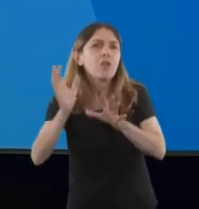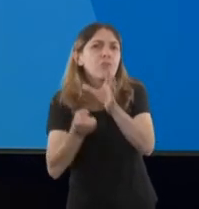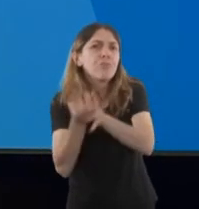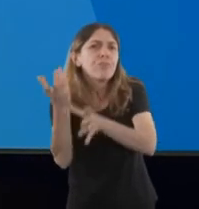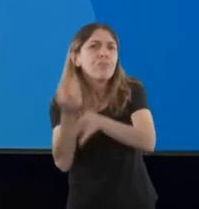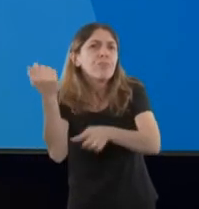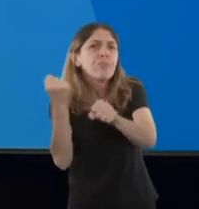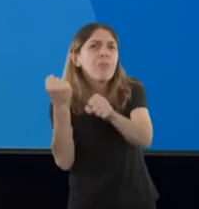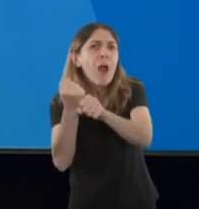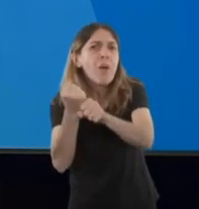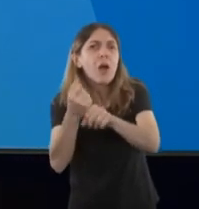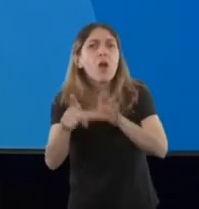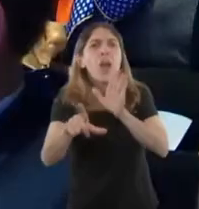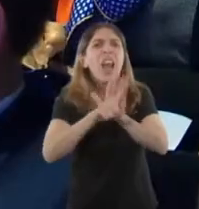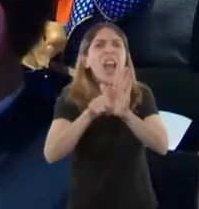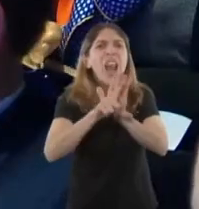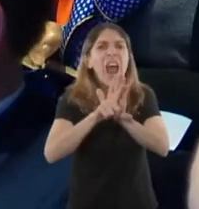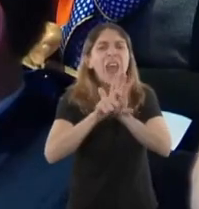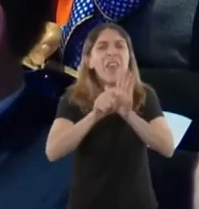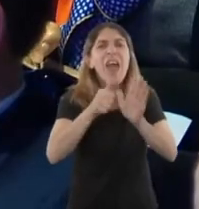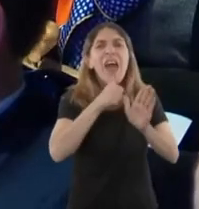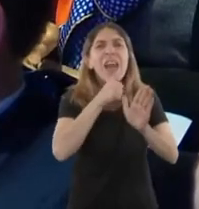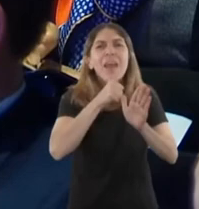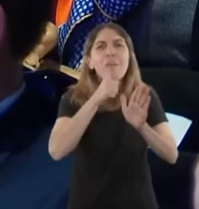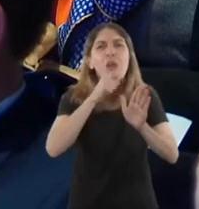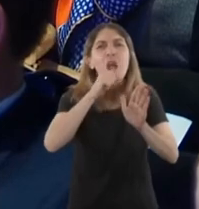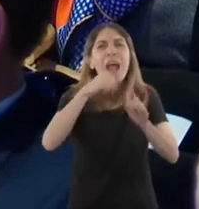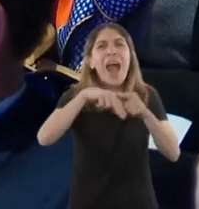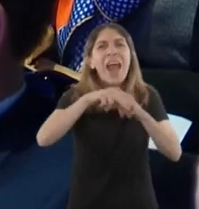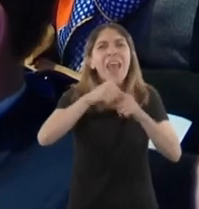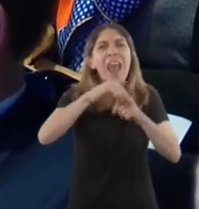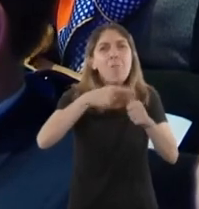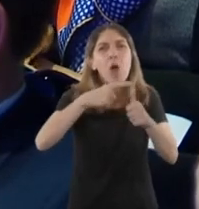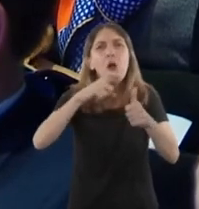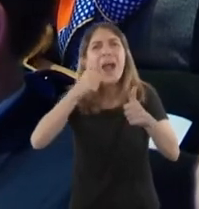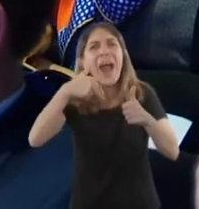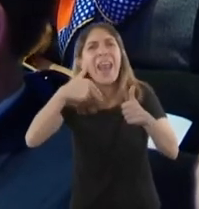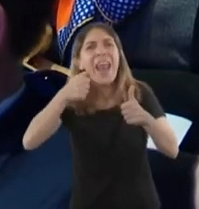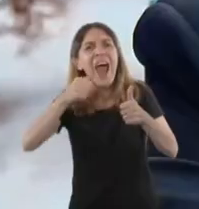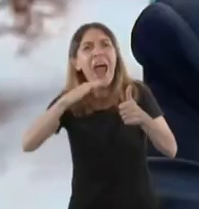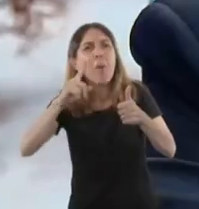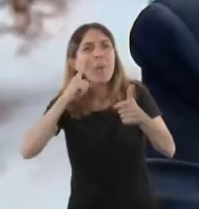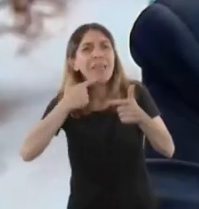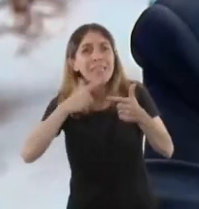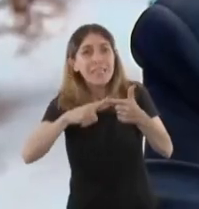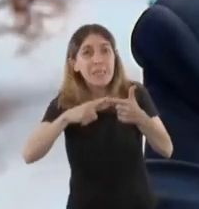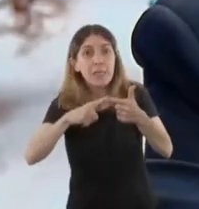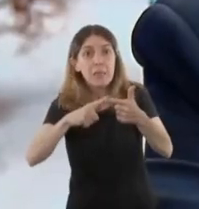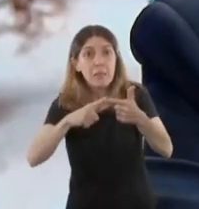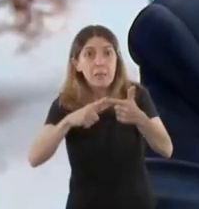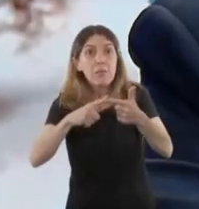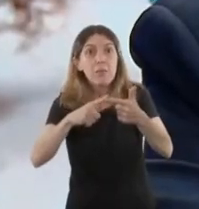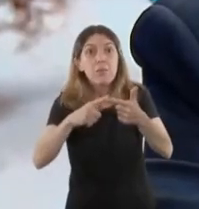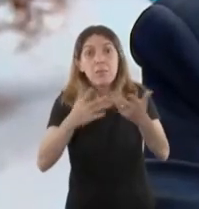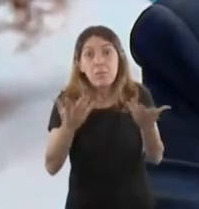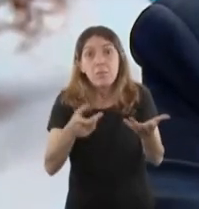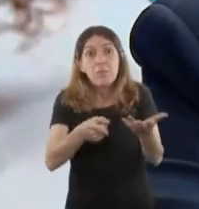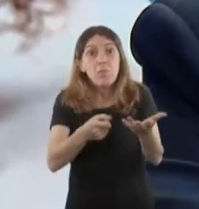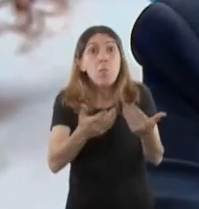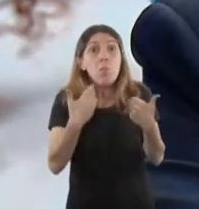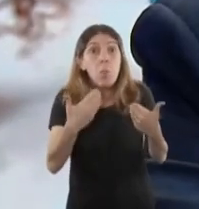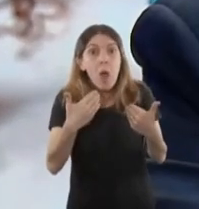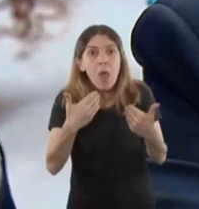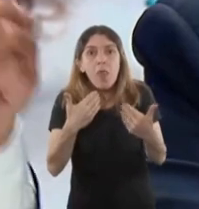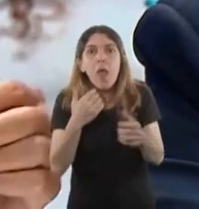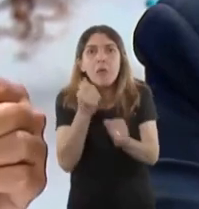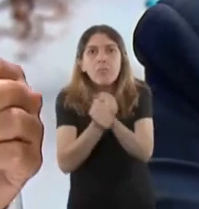la ley de cannabis medicinal y de cáñamo de alguna manera lo que nos permite es no solamente aumentar la